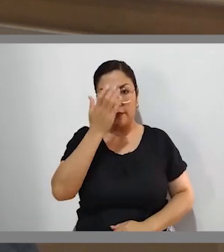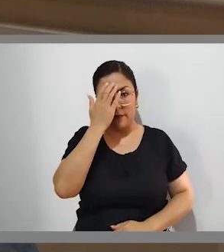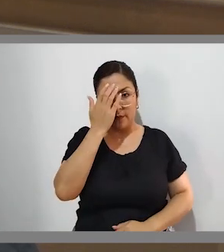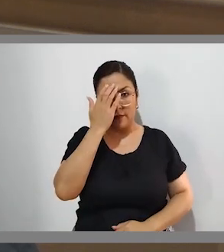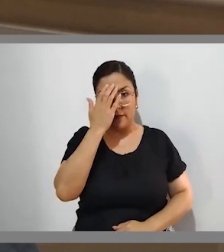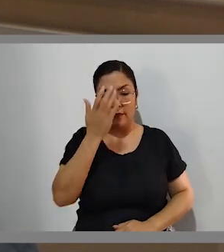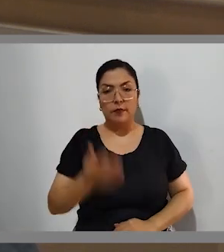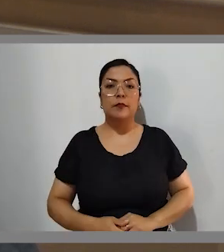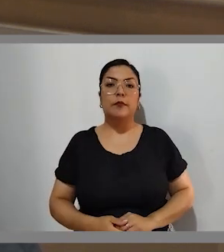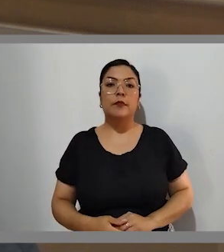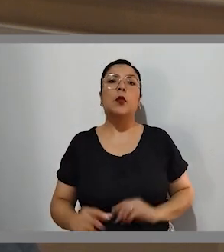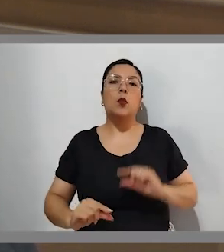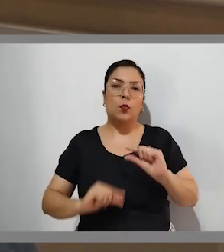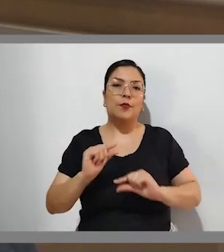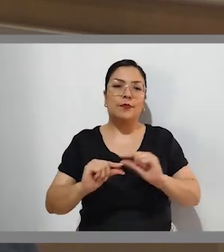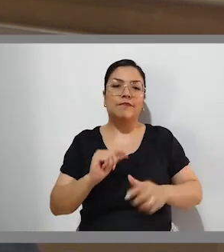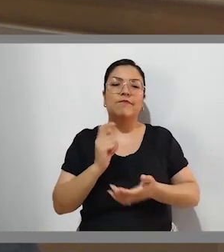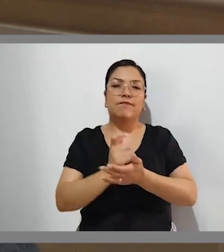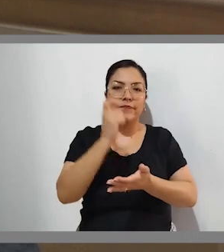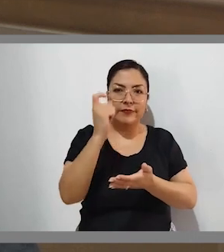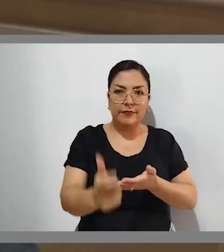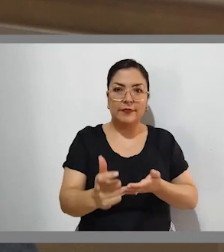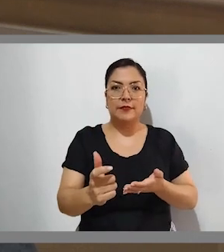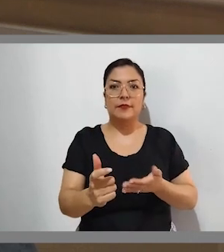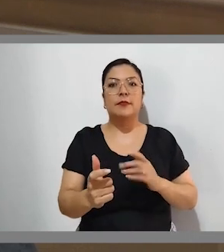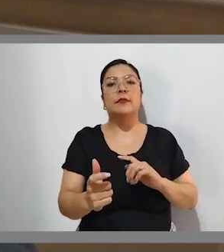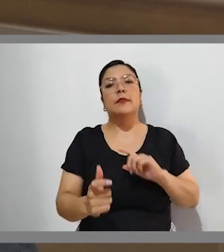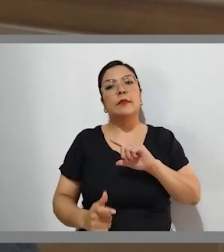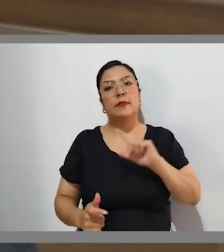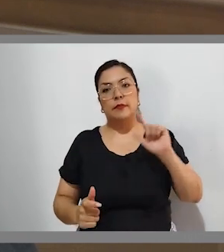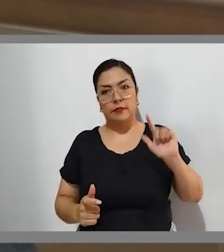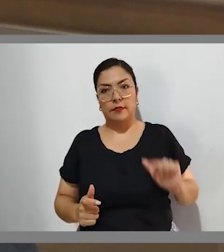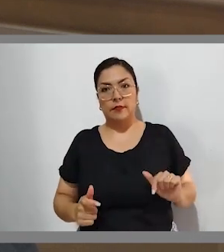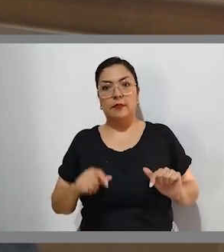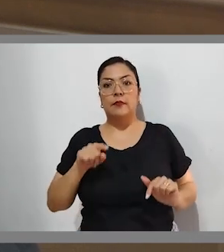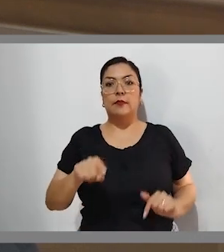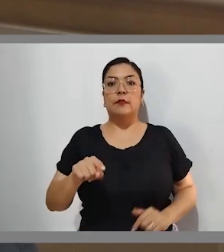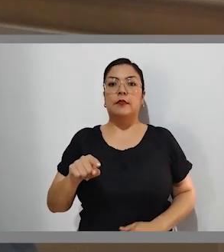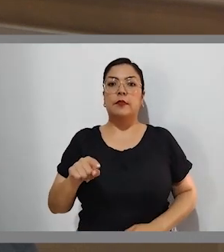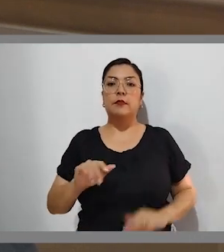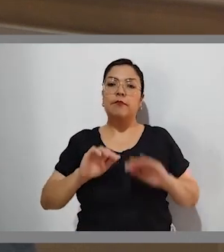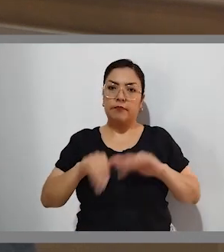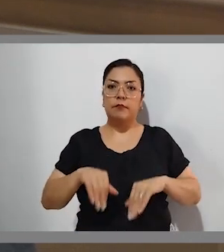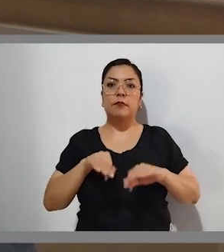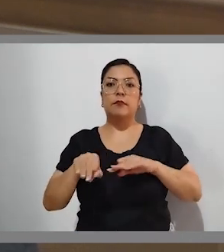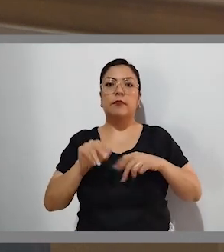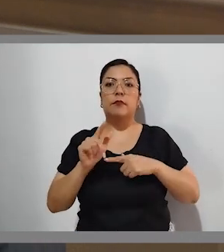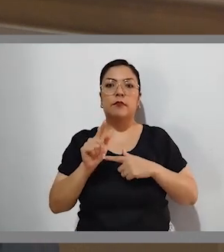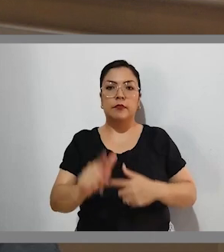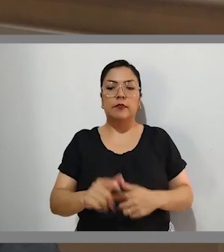los procesos, pues obtienes remuneración y hay un futuro dentro de la materia